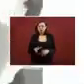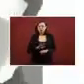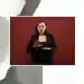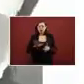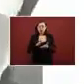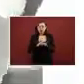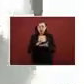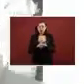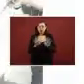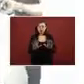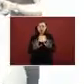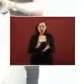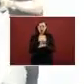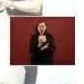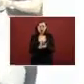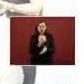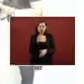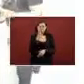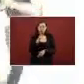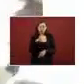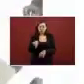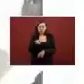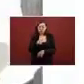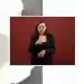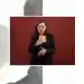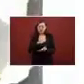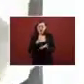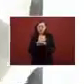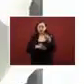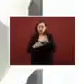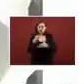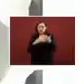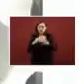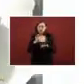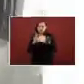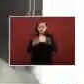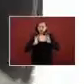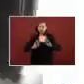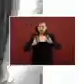Ya paren todo. Ese es lo que está estableciendo él en el teléfono.